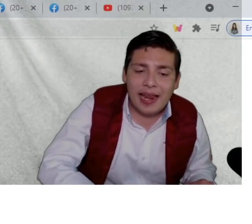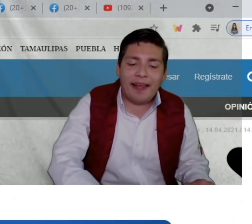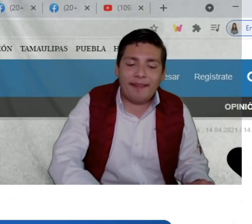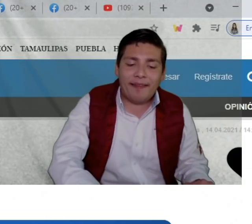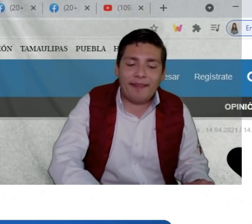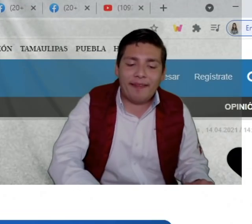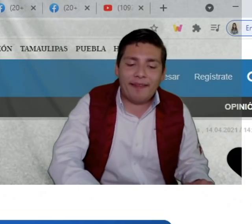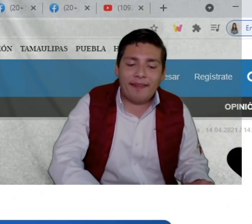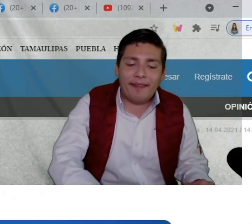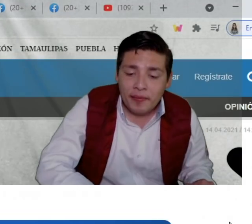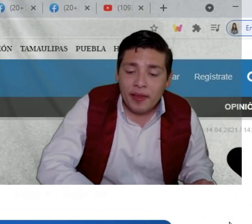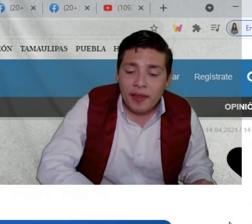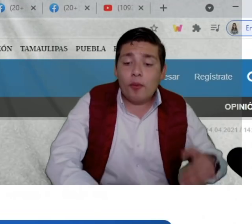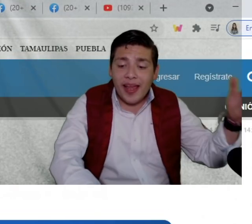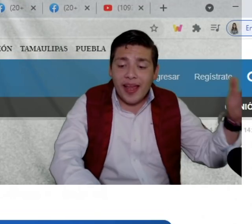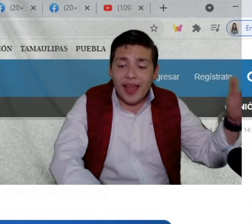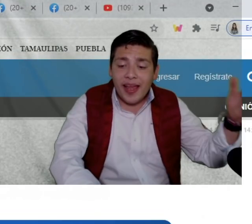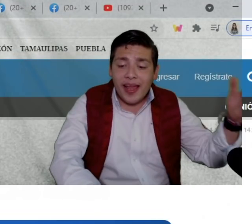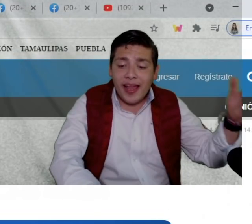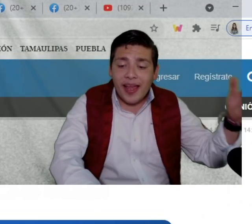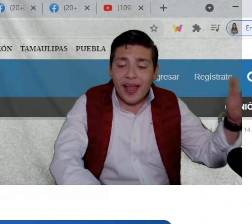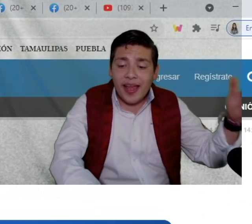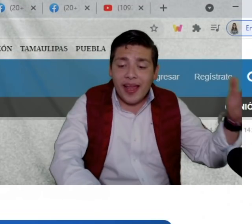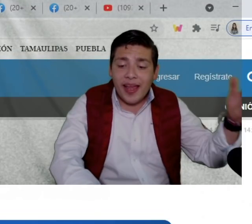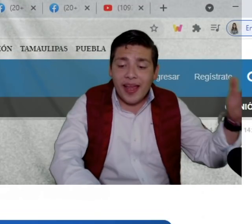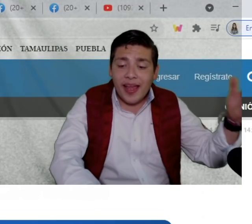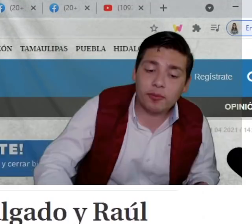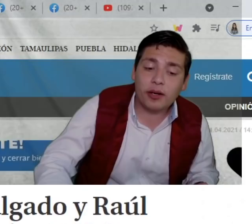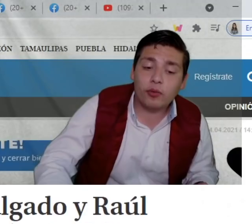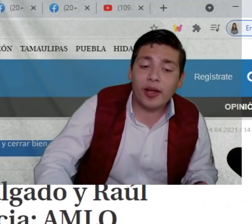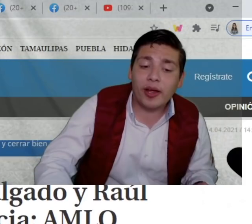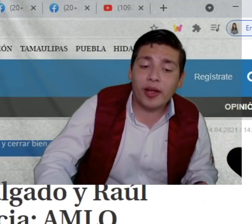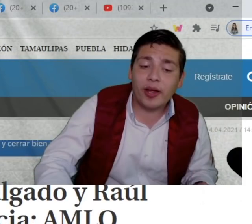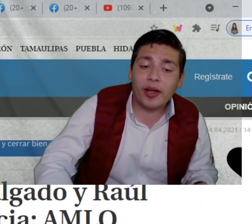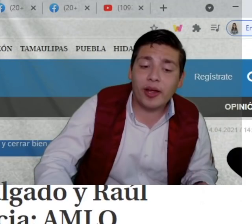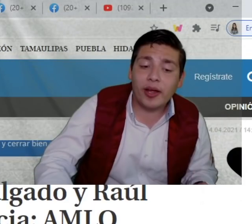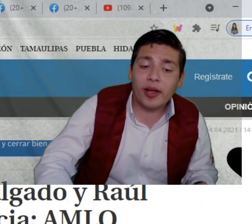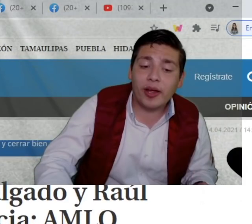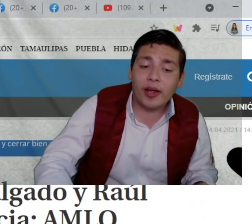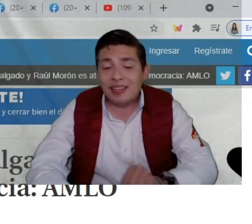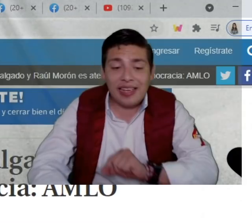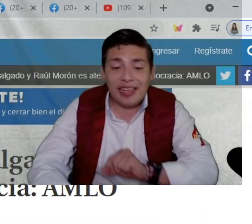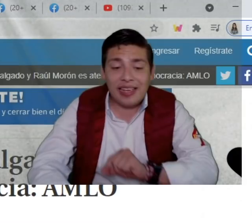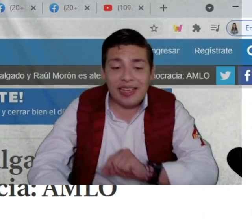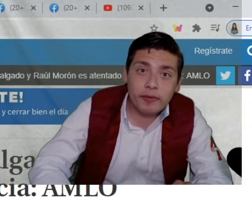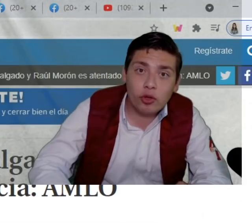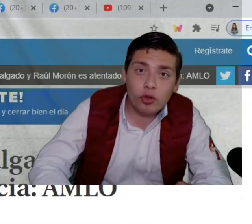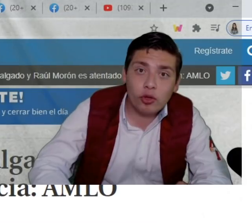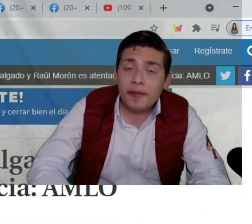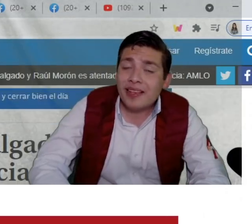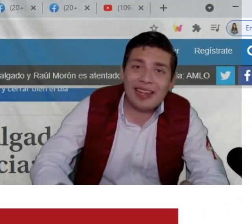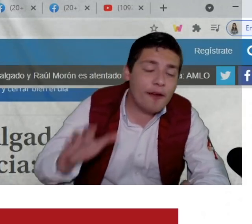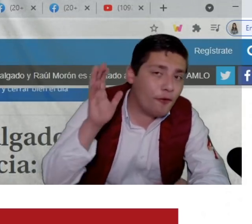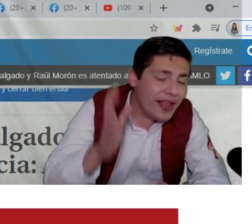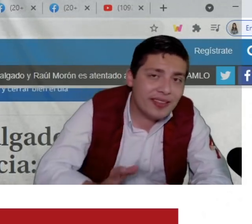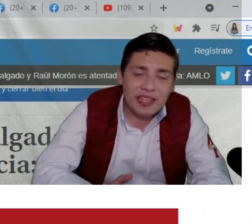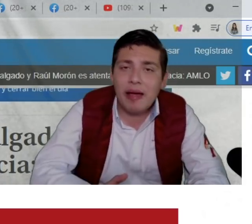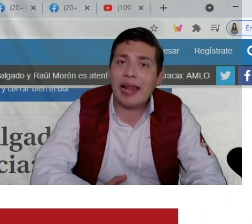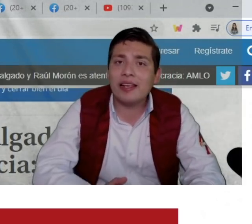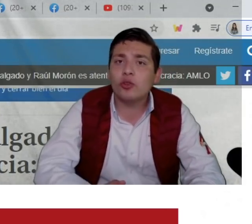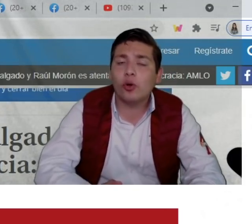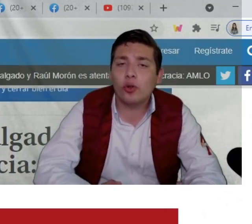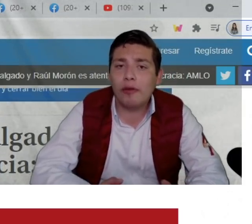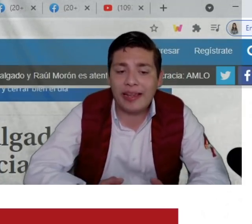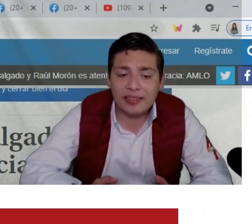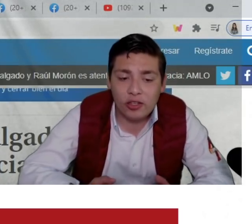la candidatura. Por ello es que el presidente Andrés Manuel el día de hoy salió con todo, se le fue encima